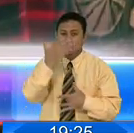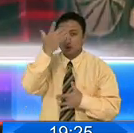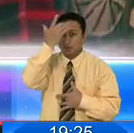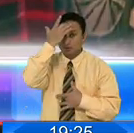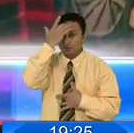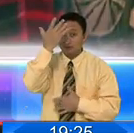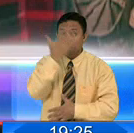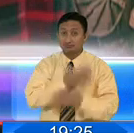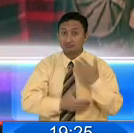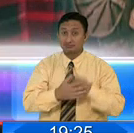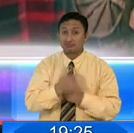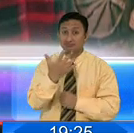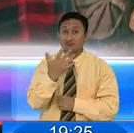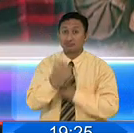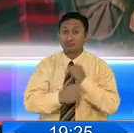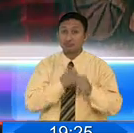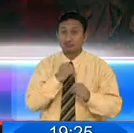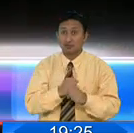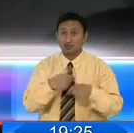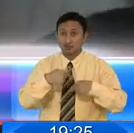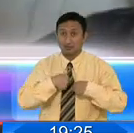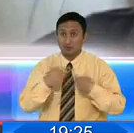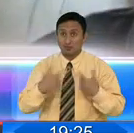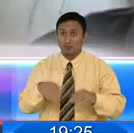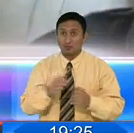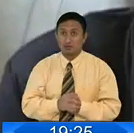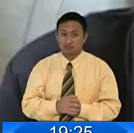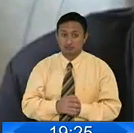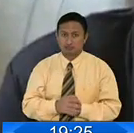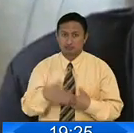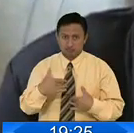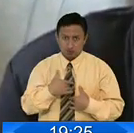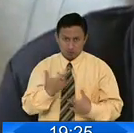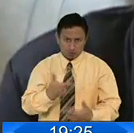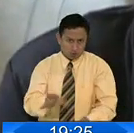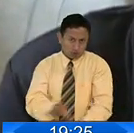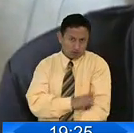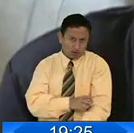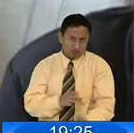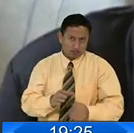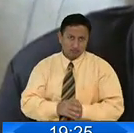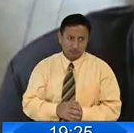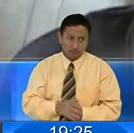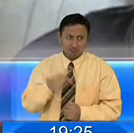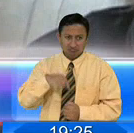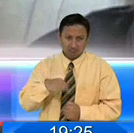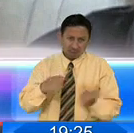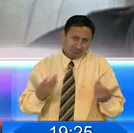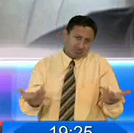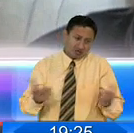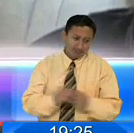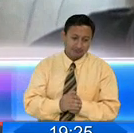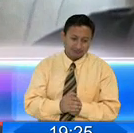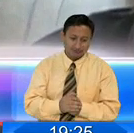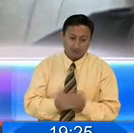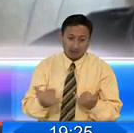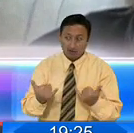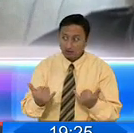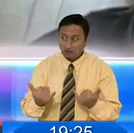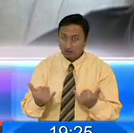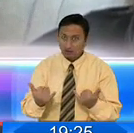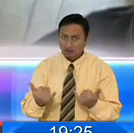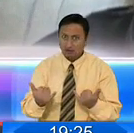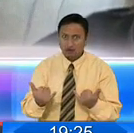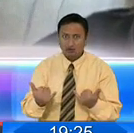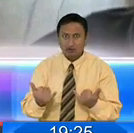hace 5 años trastocó su vida. No está acostumbrado y a eso y saber que ya no ibas a